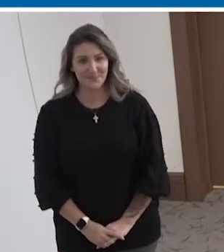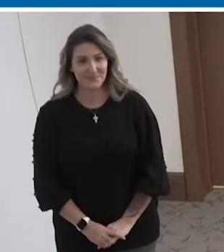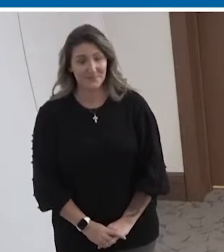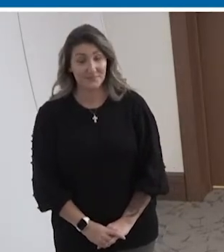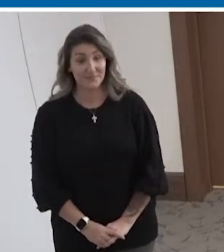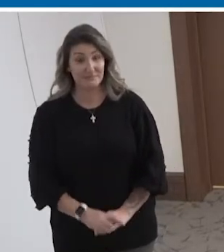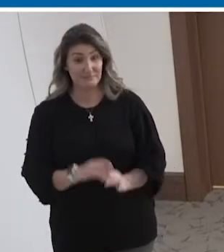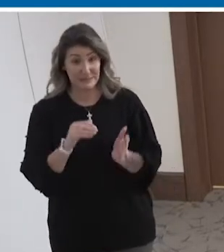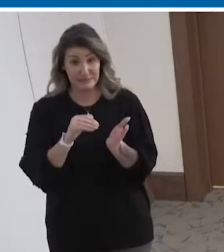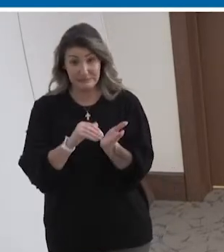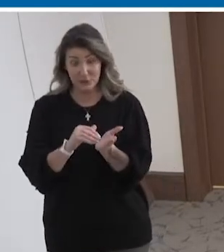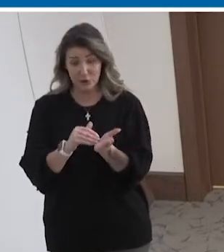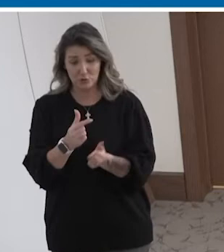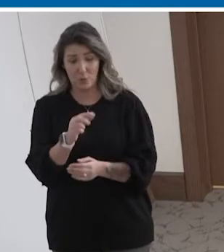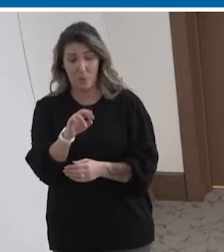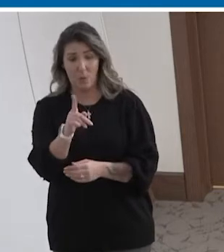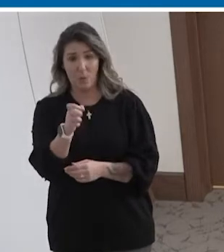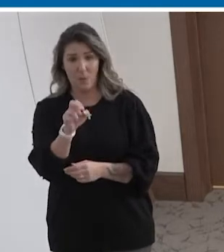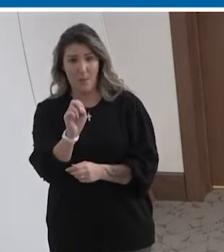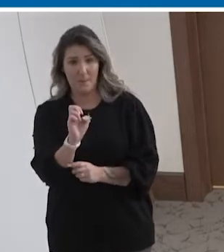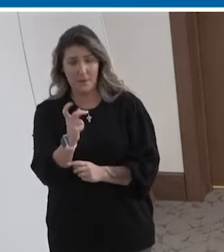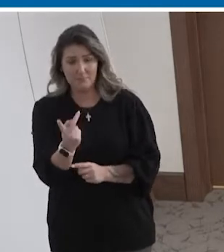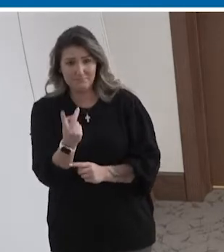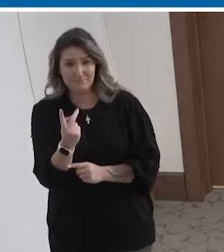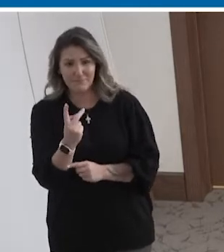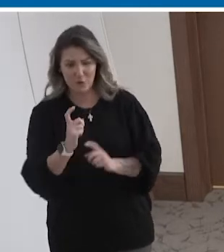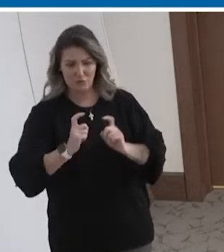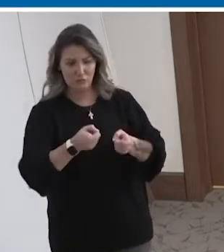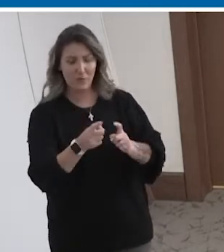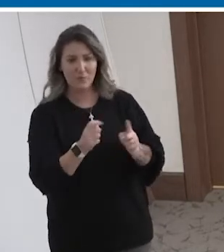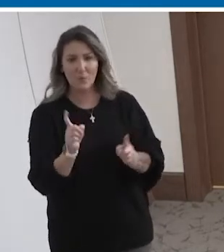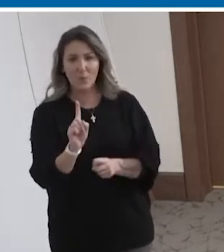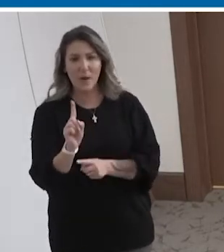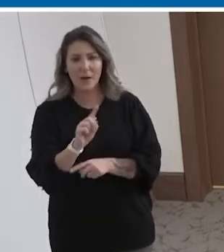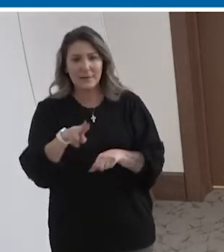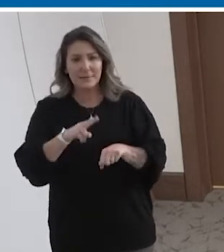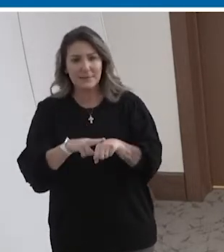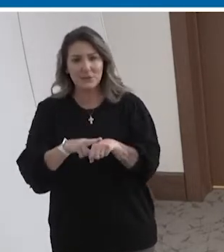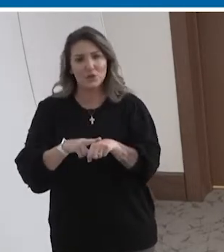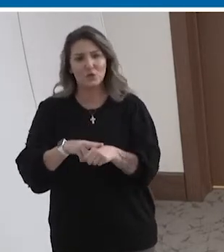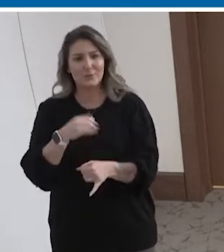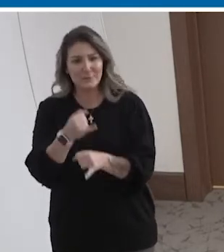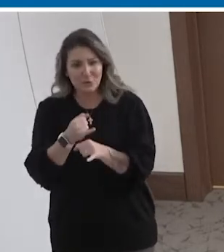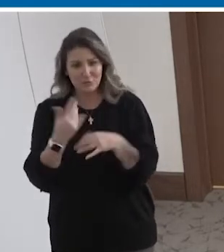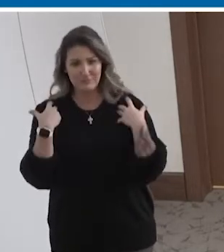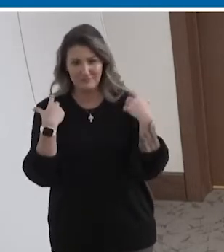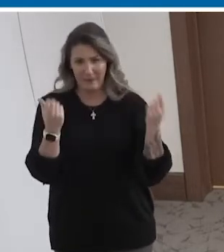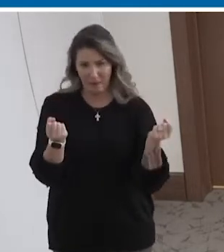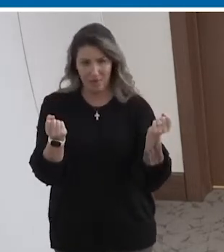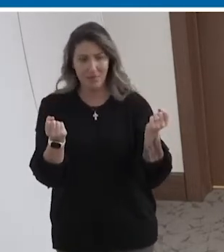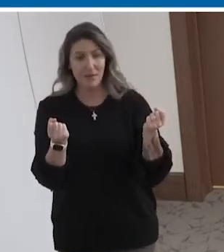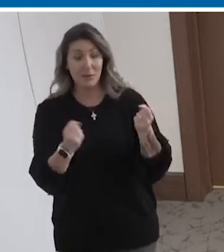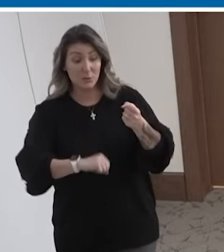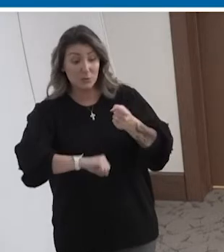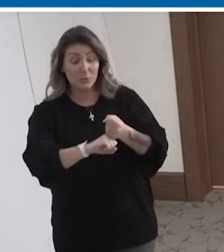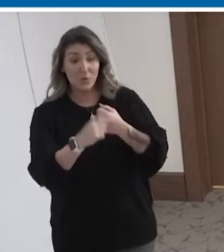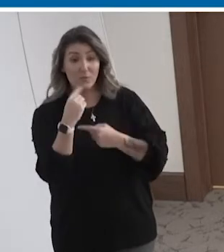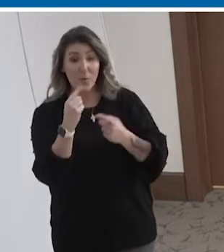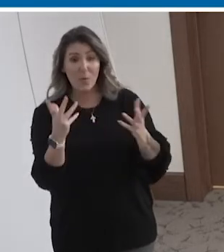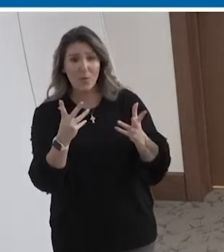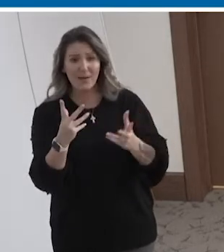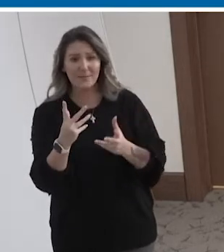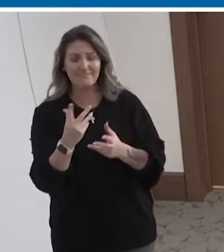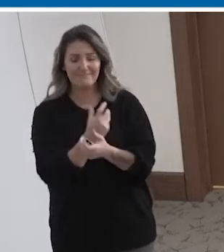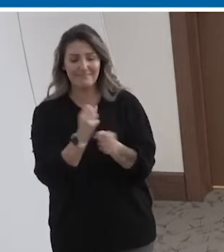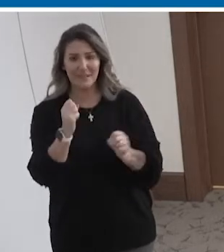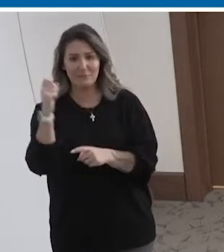So Dr. Goldman and I have a grant from the National Institutes of Health that is to support the safe return to